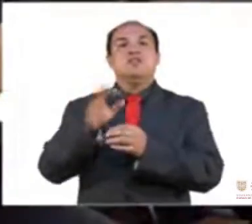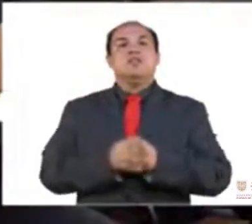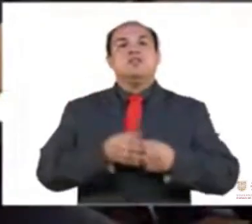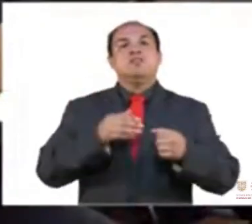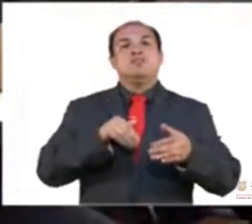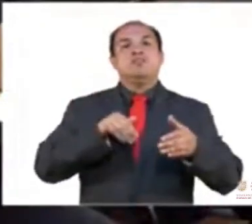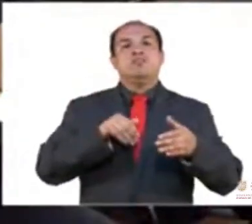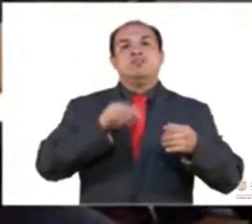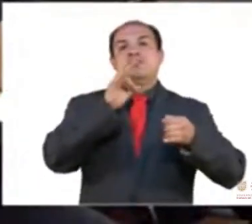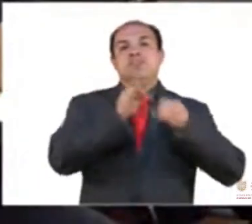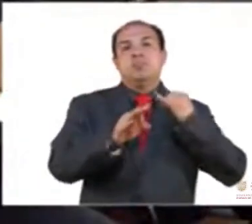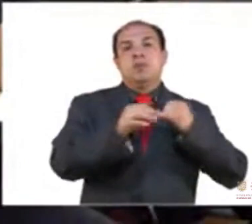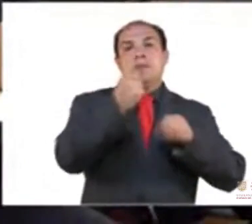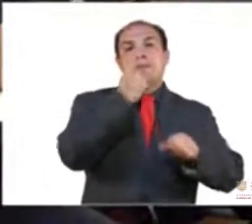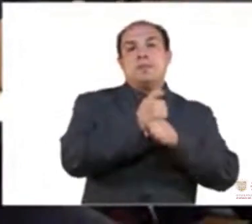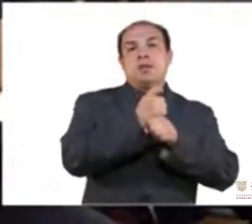1 de diciembre de 2012, ¿no?